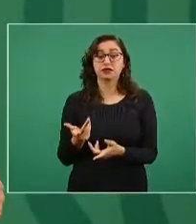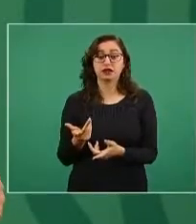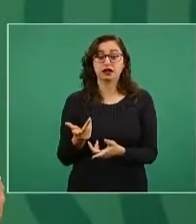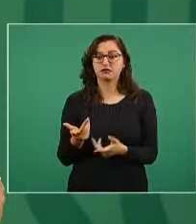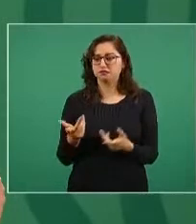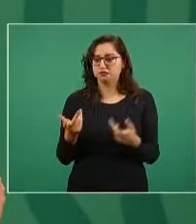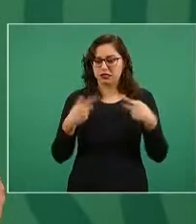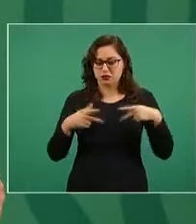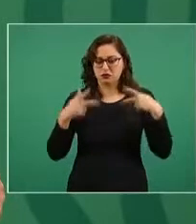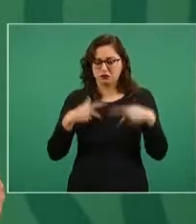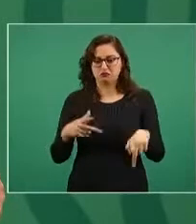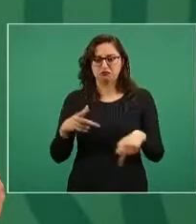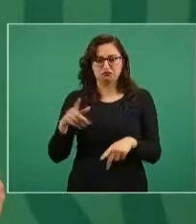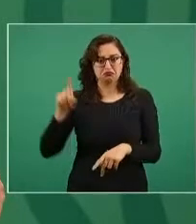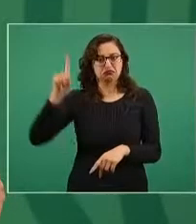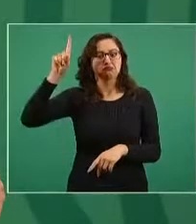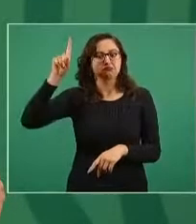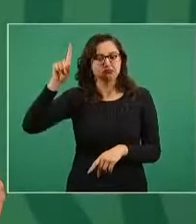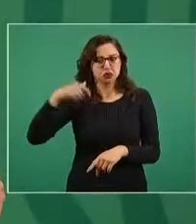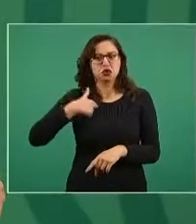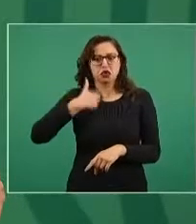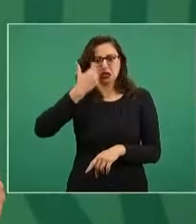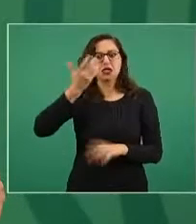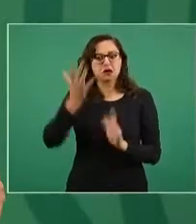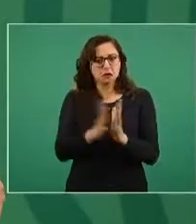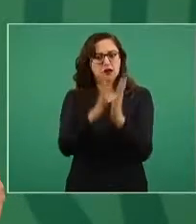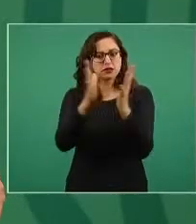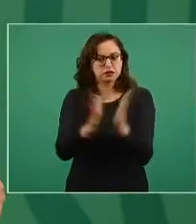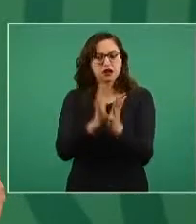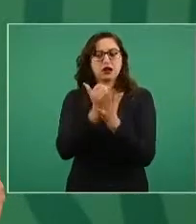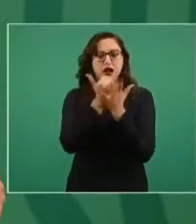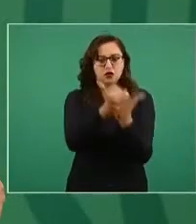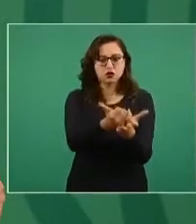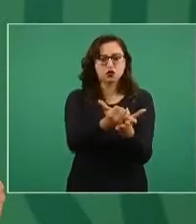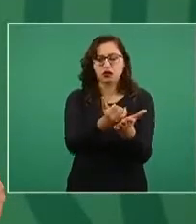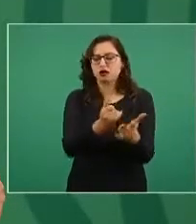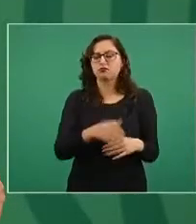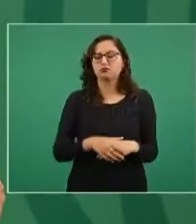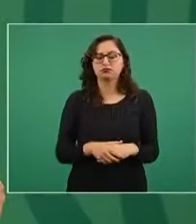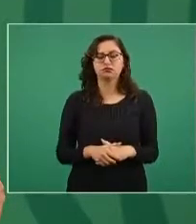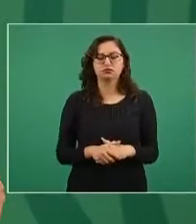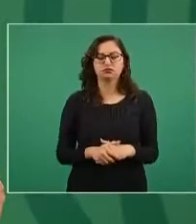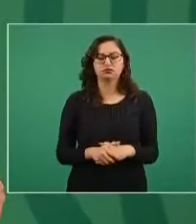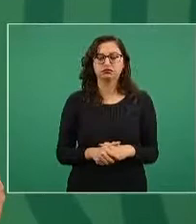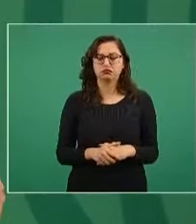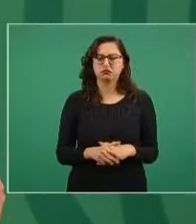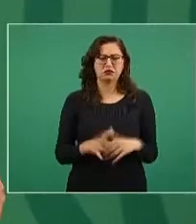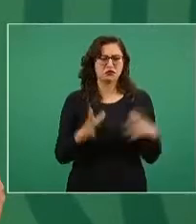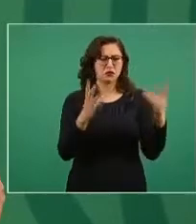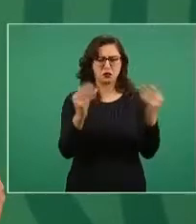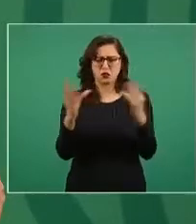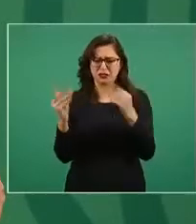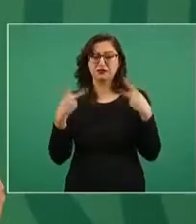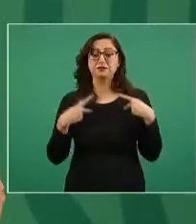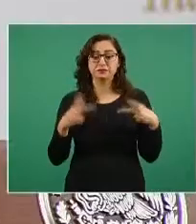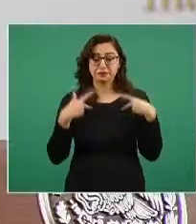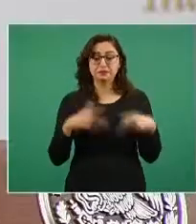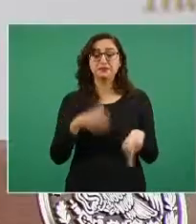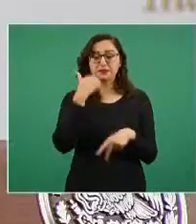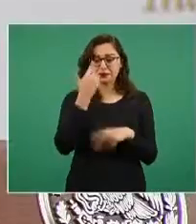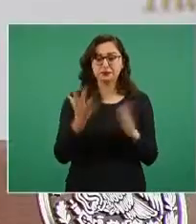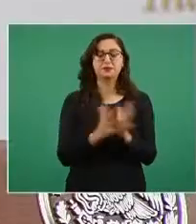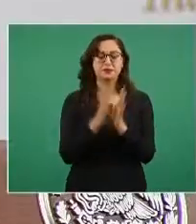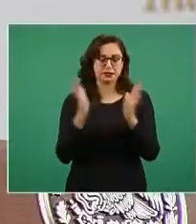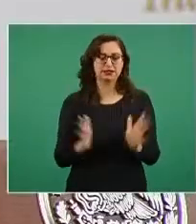entregar por condiciones meteorológicas estas dosis. El general Luis Crescencio Sandoval, dio detalles